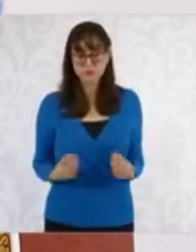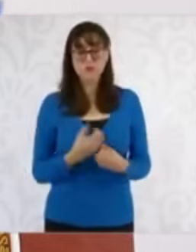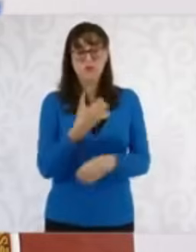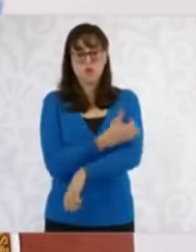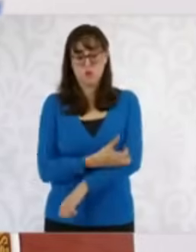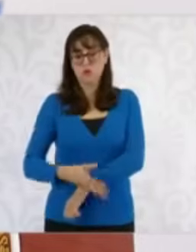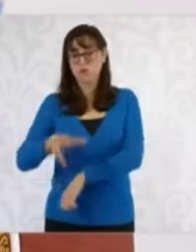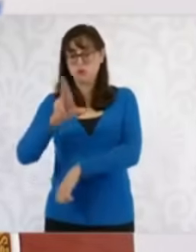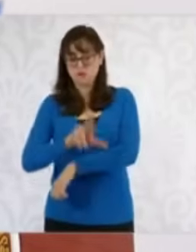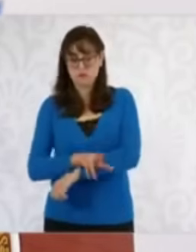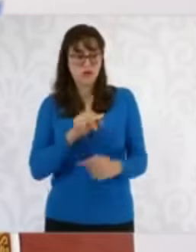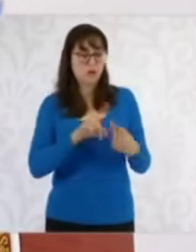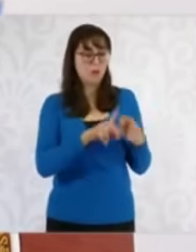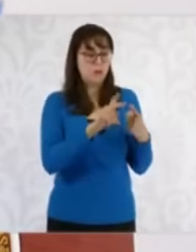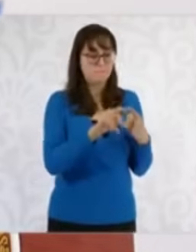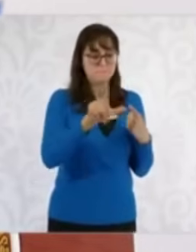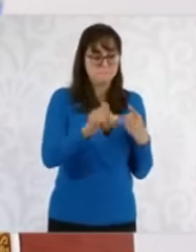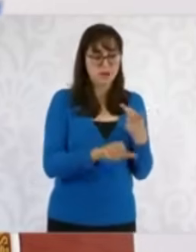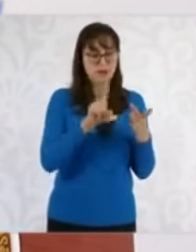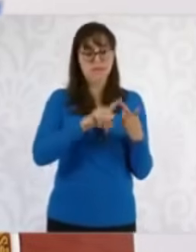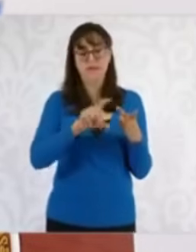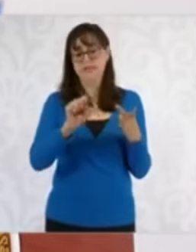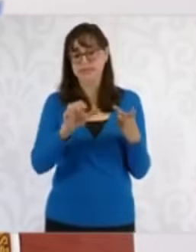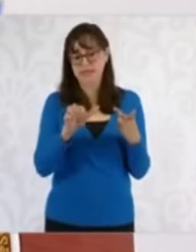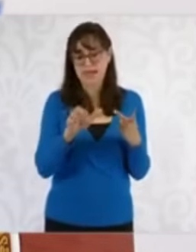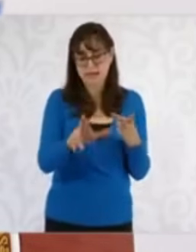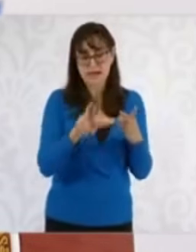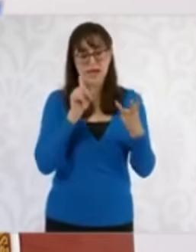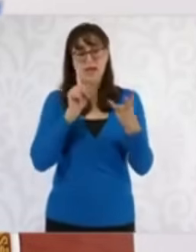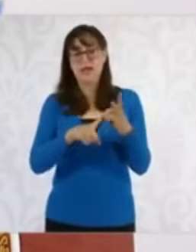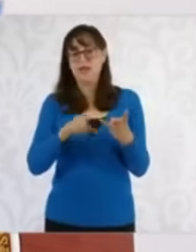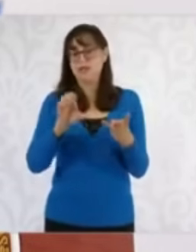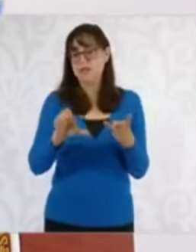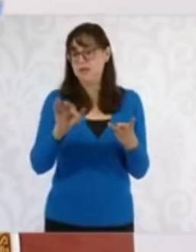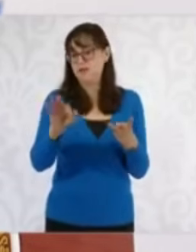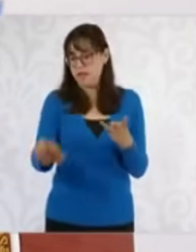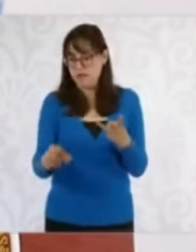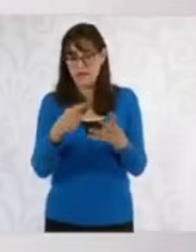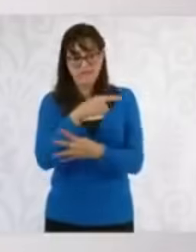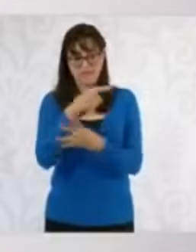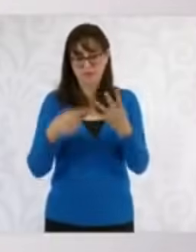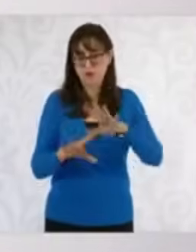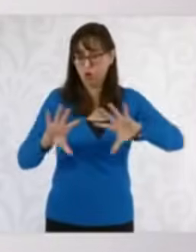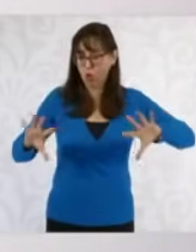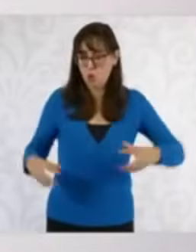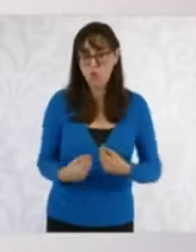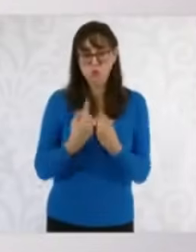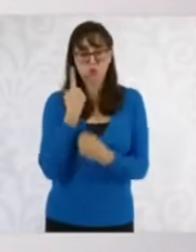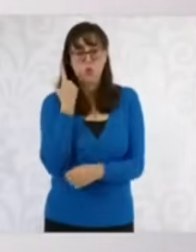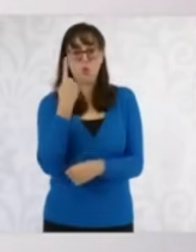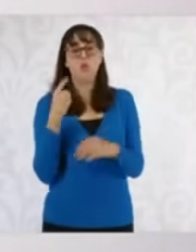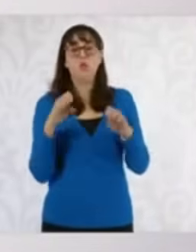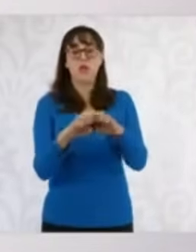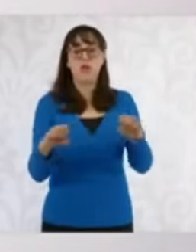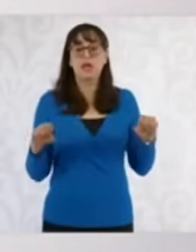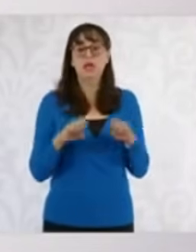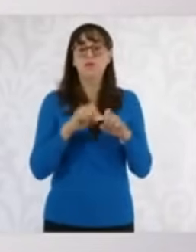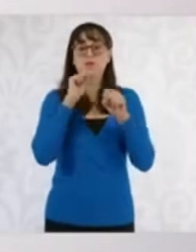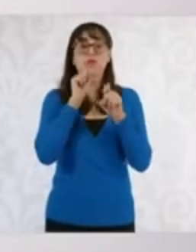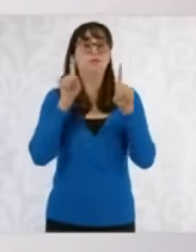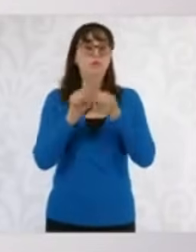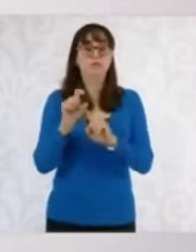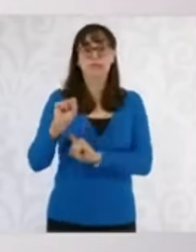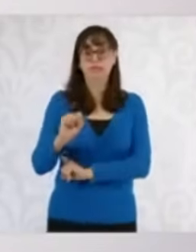Pemex, Comisión Federal de Electricidad, son un solo equipo, y al mismo tiempo la Secretaría de